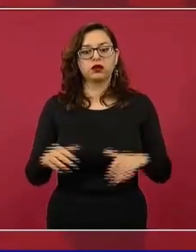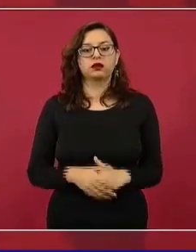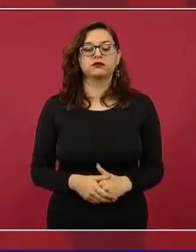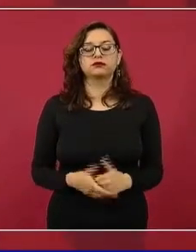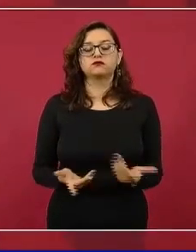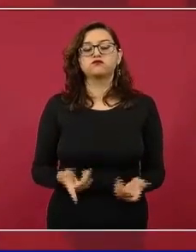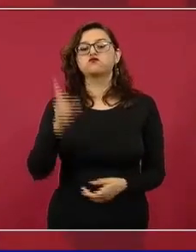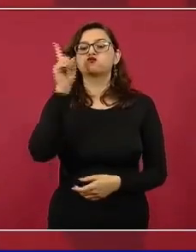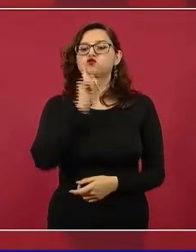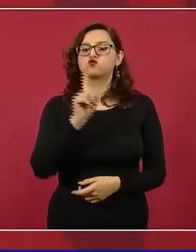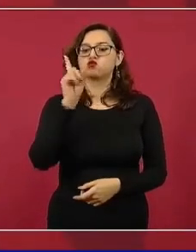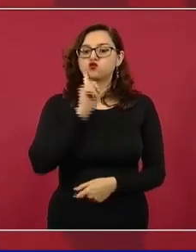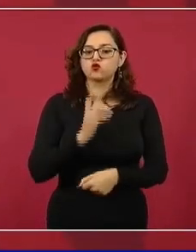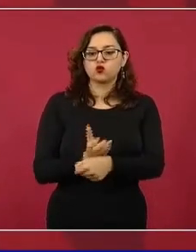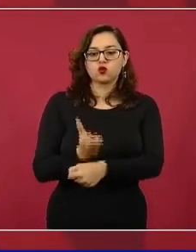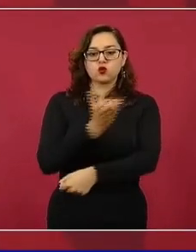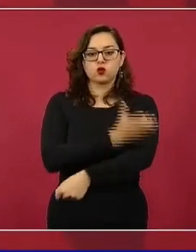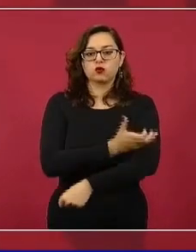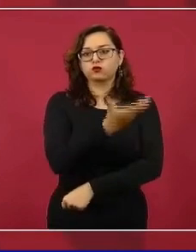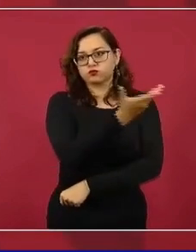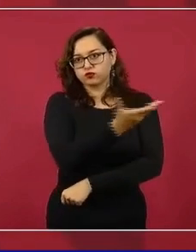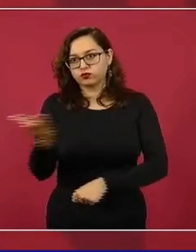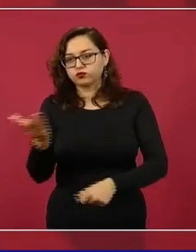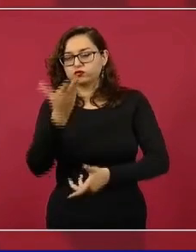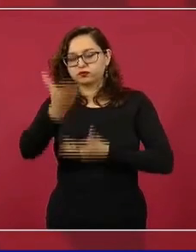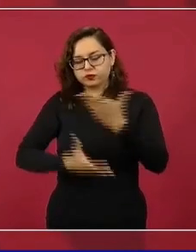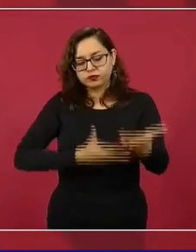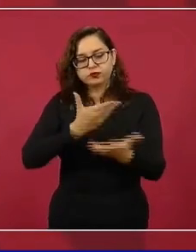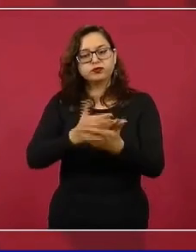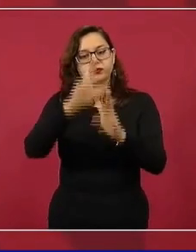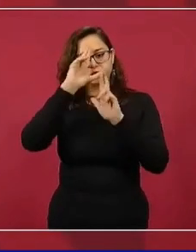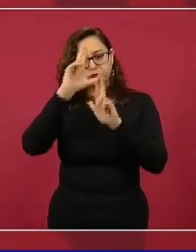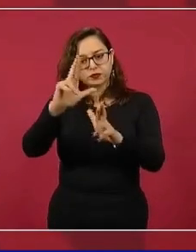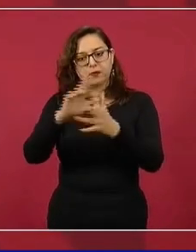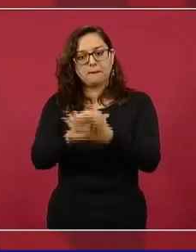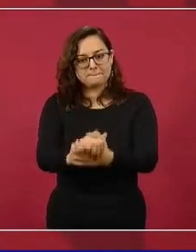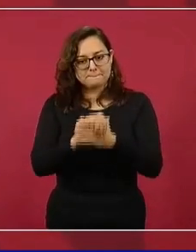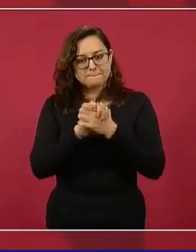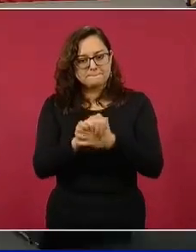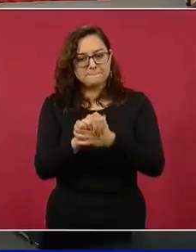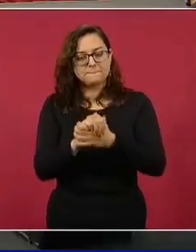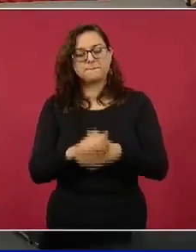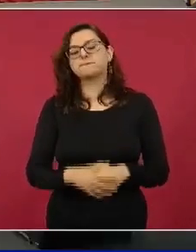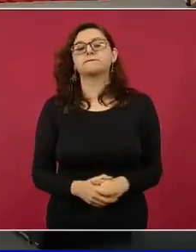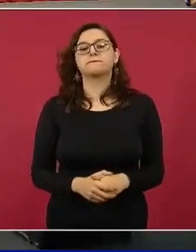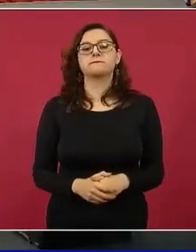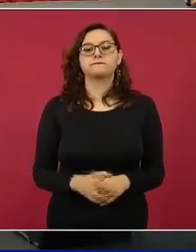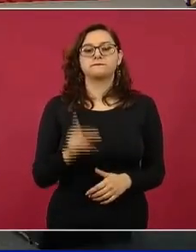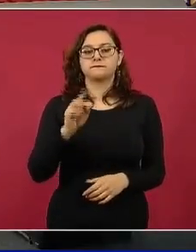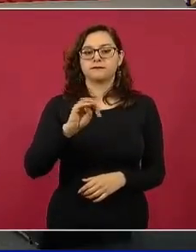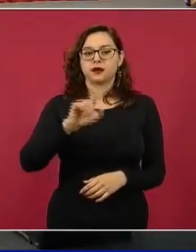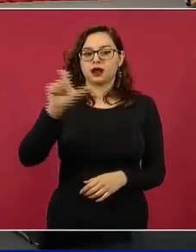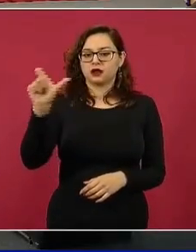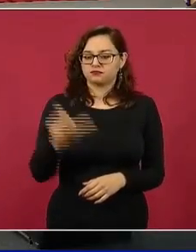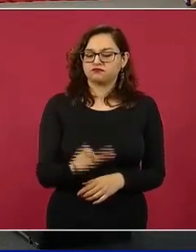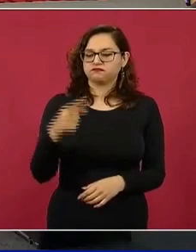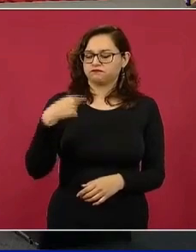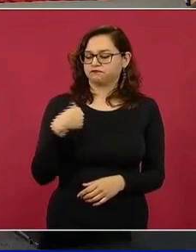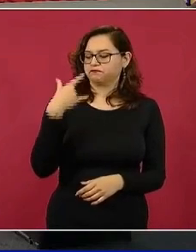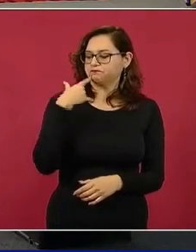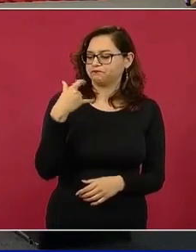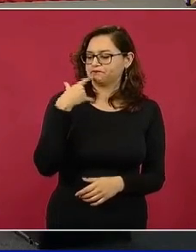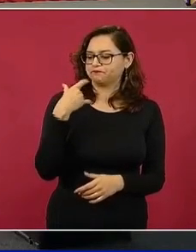mis compañeras trabajadoras con mucho respeto. Pugnaré ante Petróleos Mexicanos para eliminar de